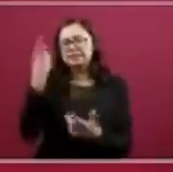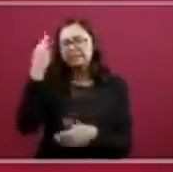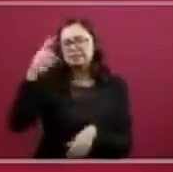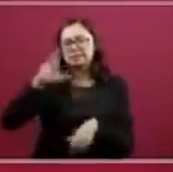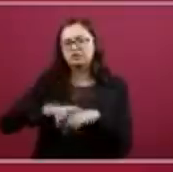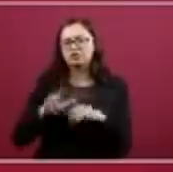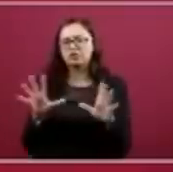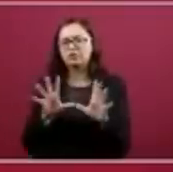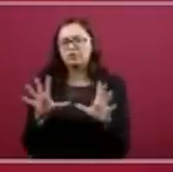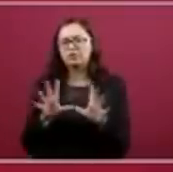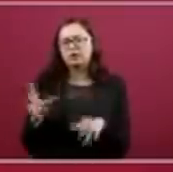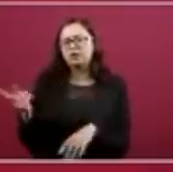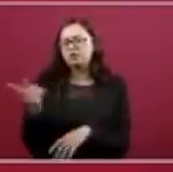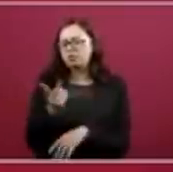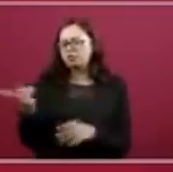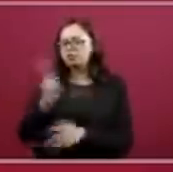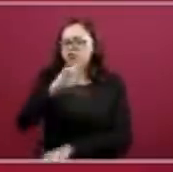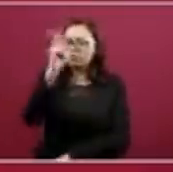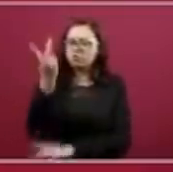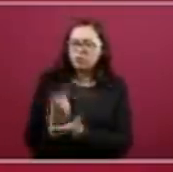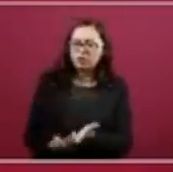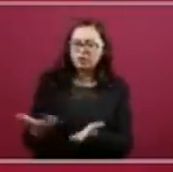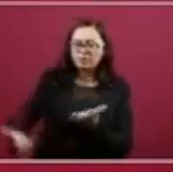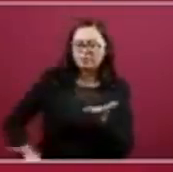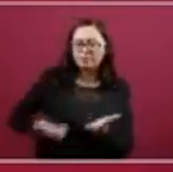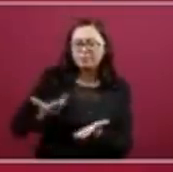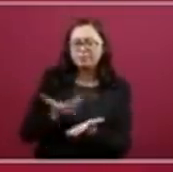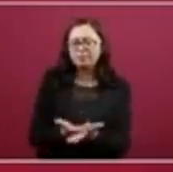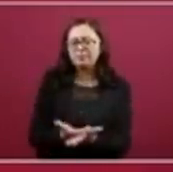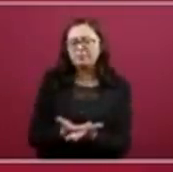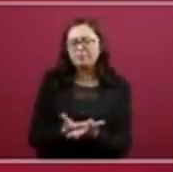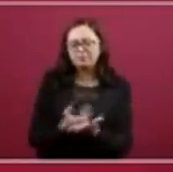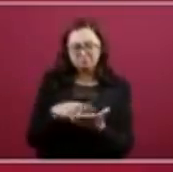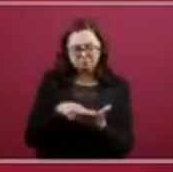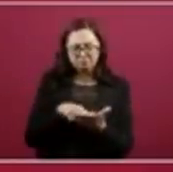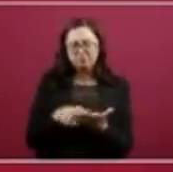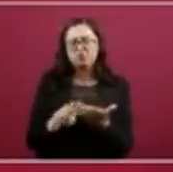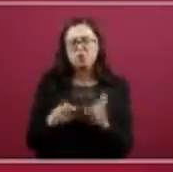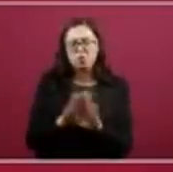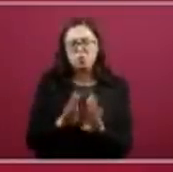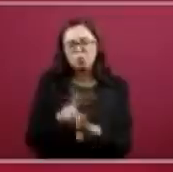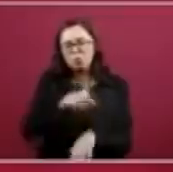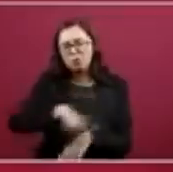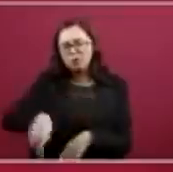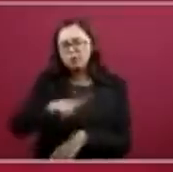que presentaran un programa para dar facilidades y que